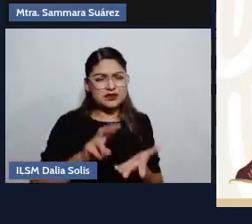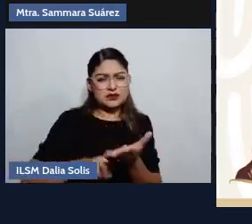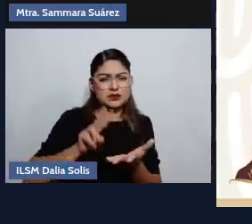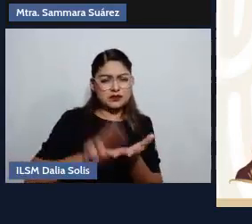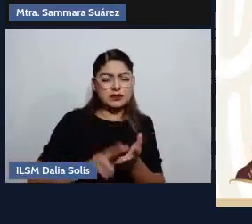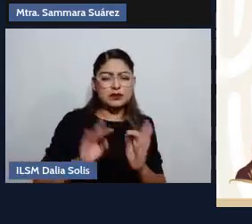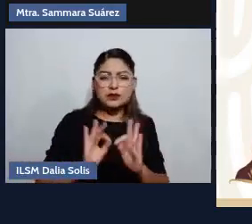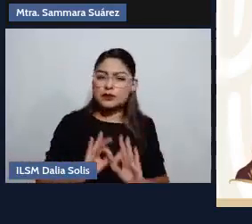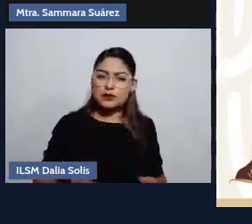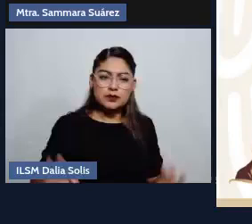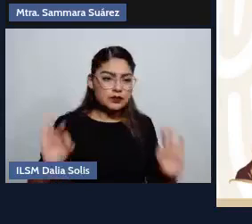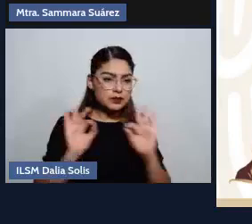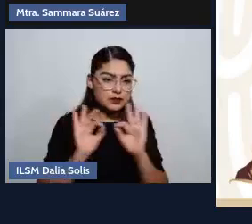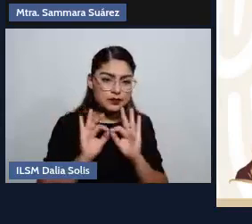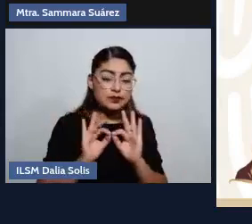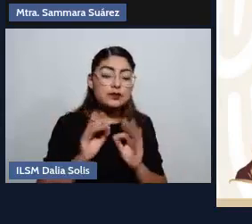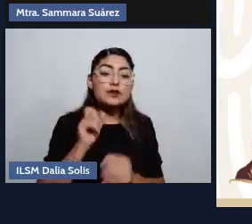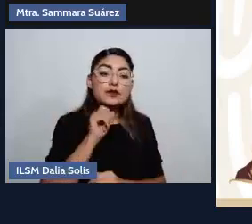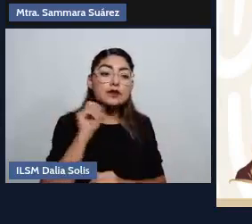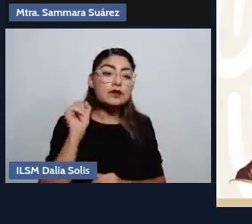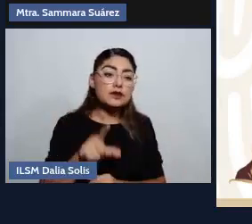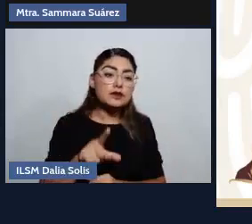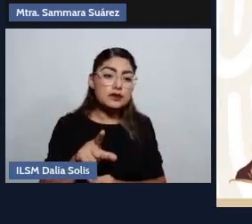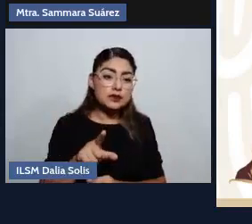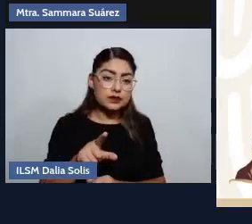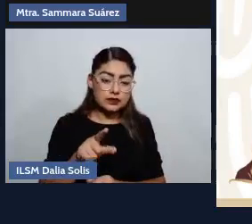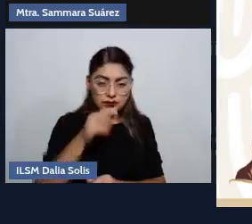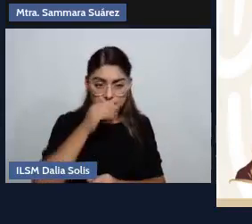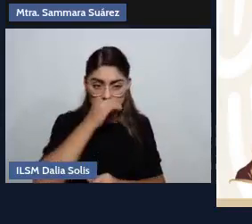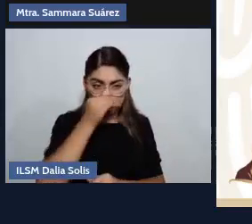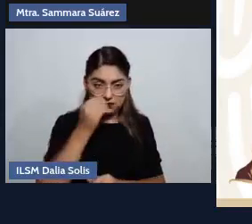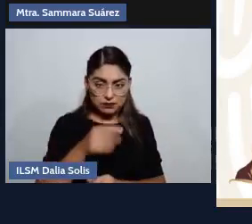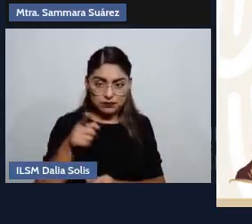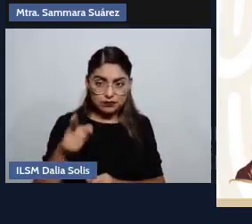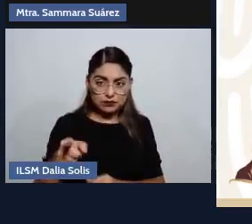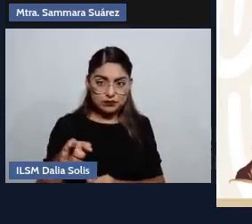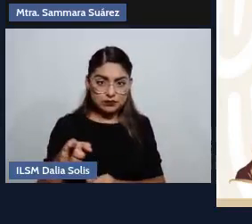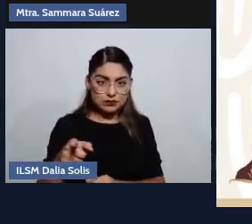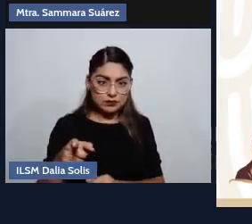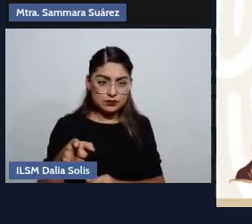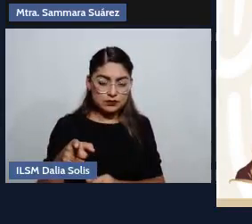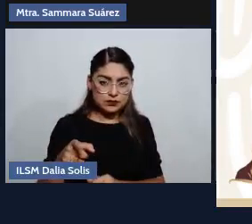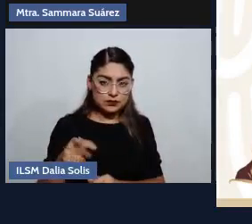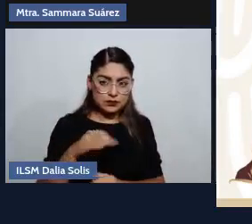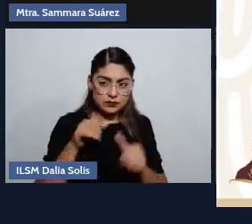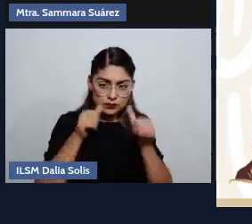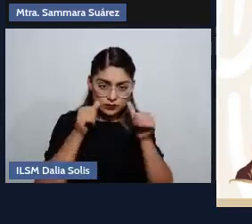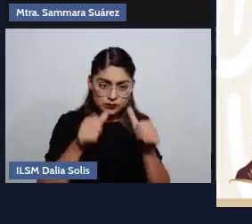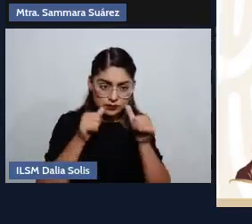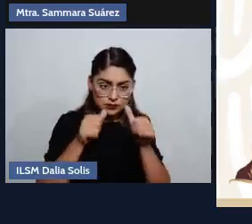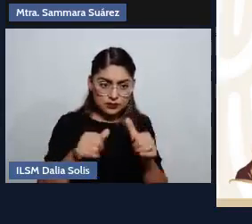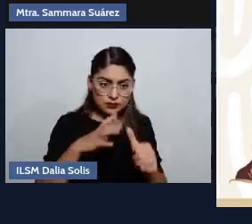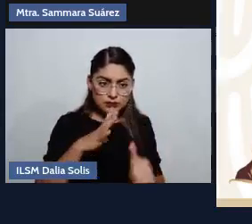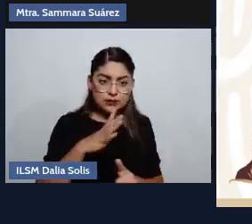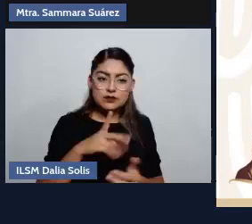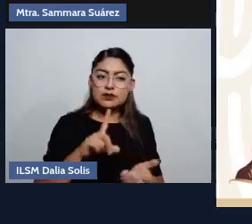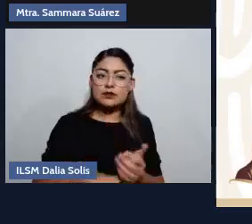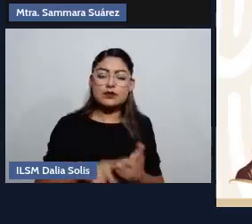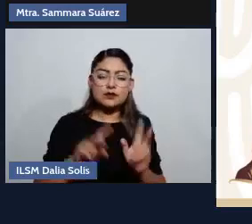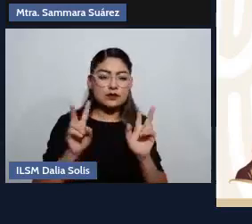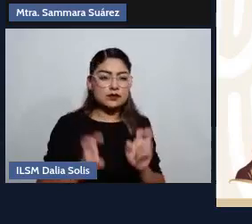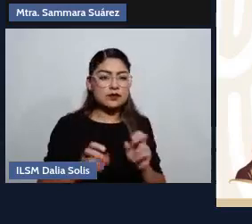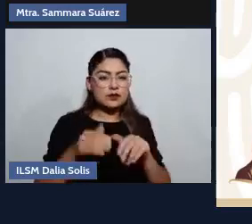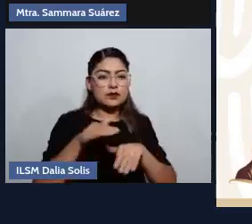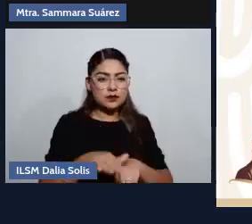también se tumben, no lo puse, pero sí lo iba a colocar en la parte de desafíos, estos